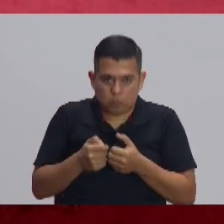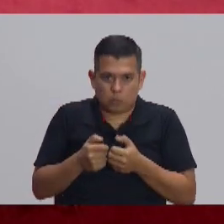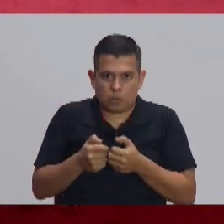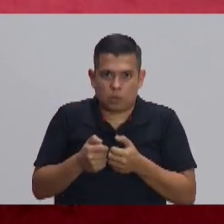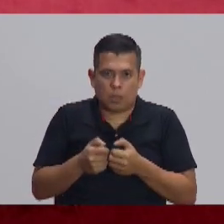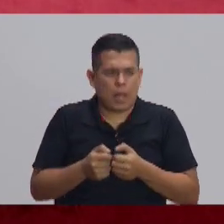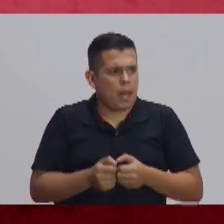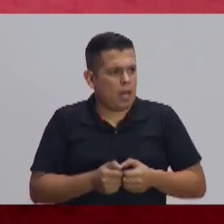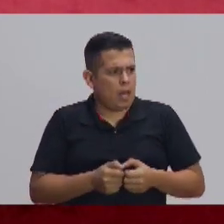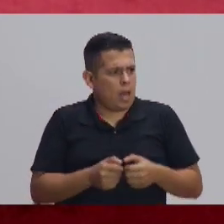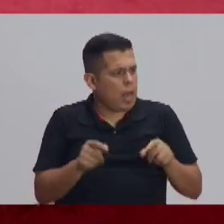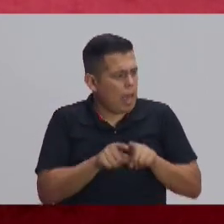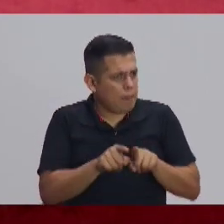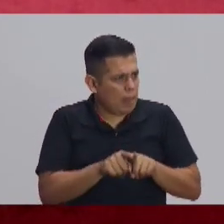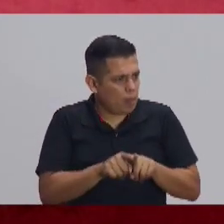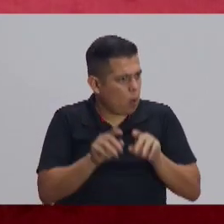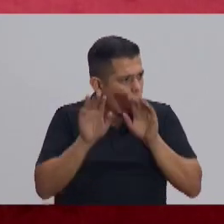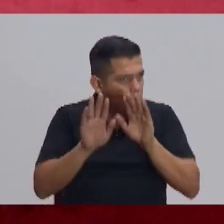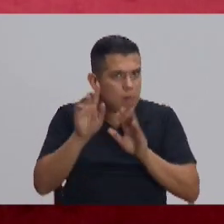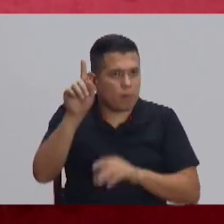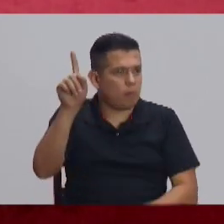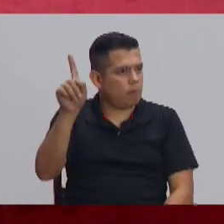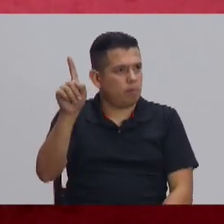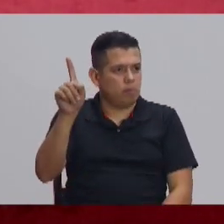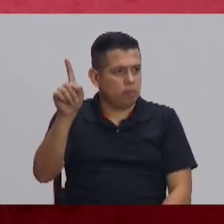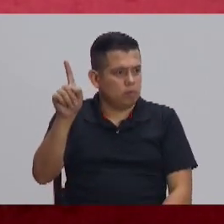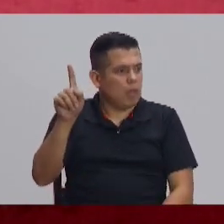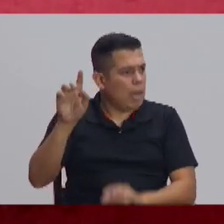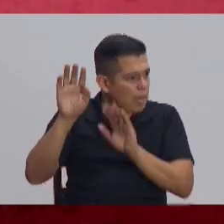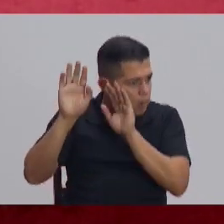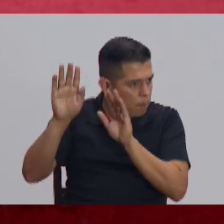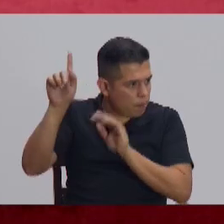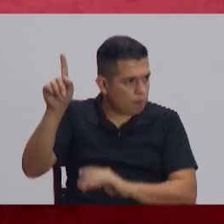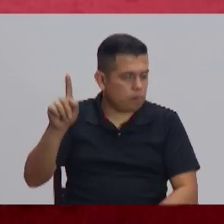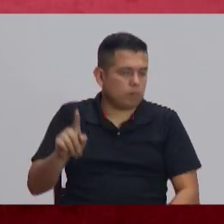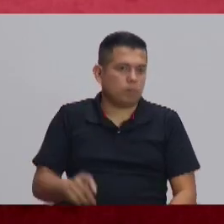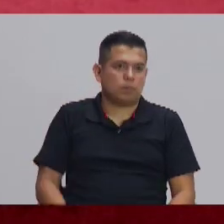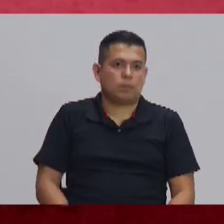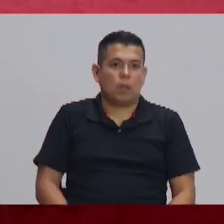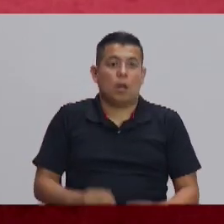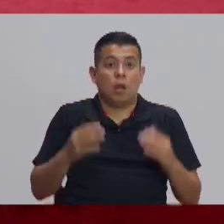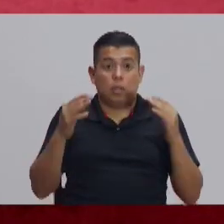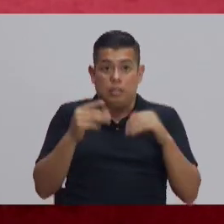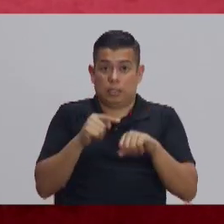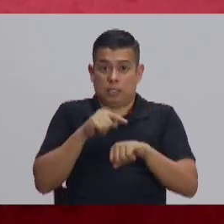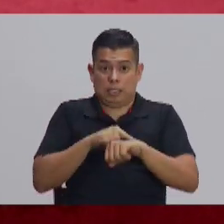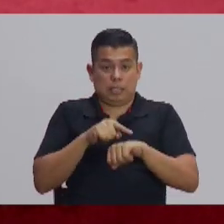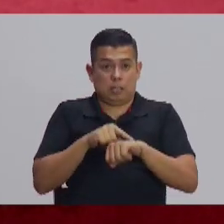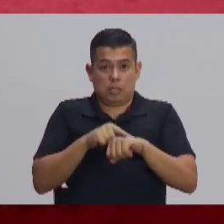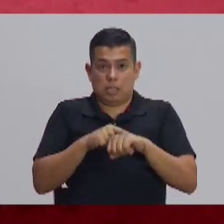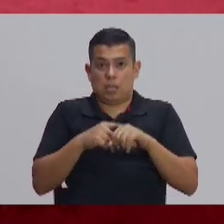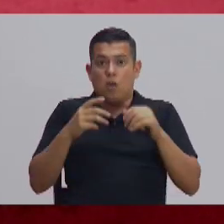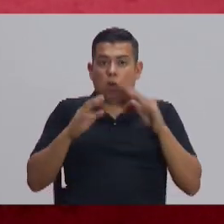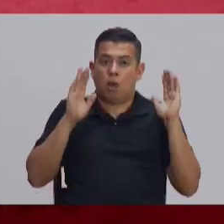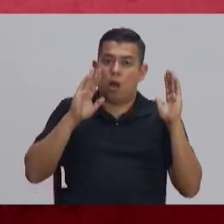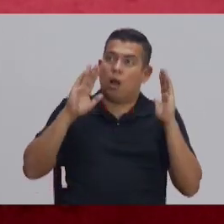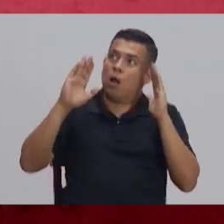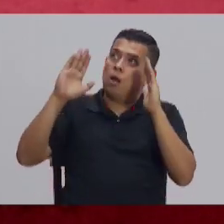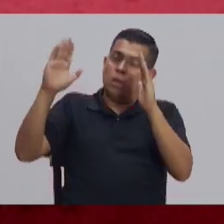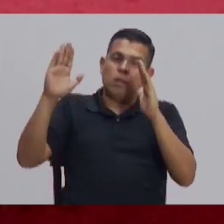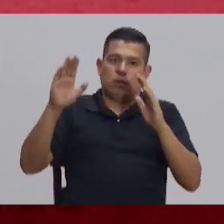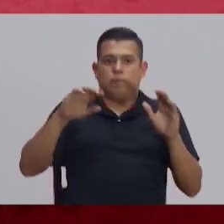no hermanos yo se merece respeto dios se merece respeto todo nuestro tiempo toda nuestra atención